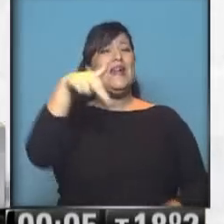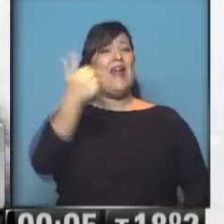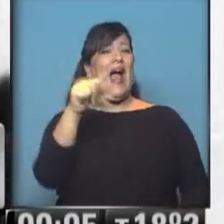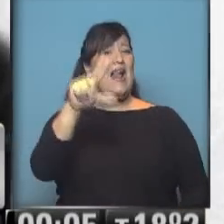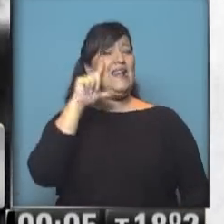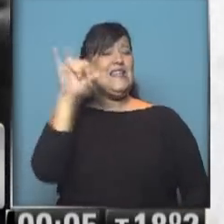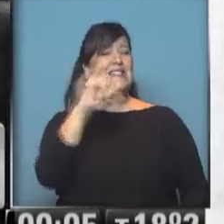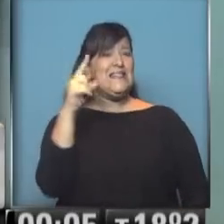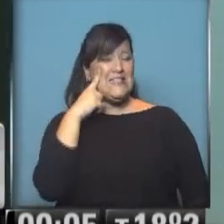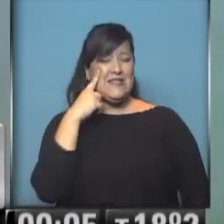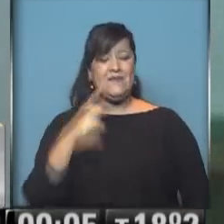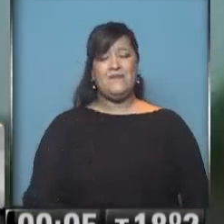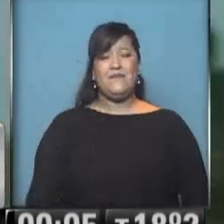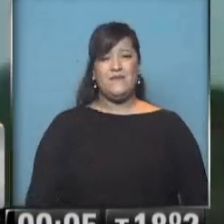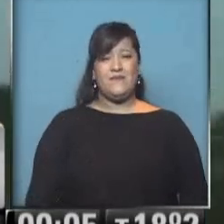Lisi.